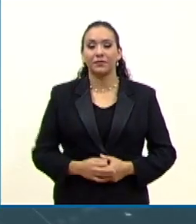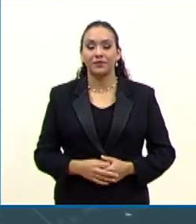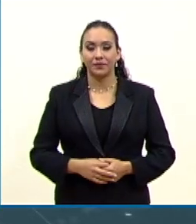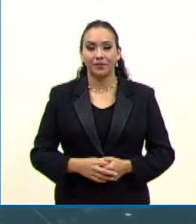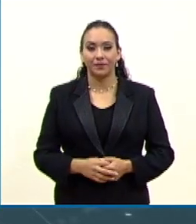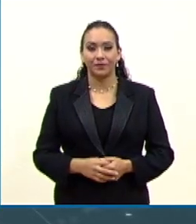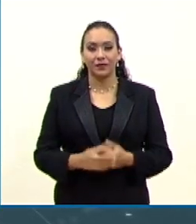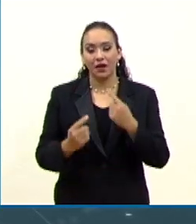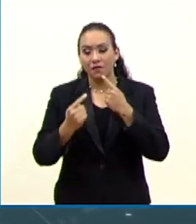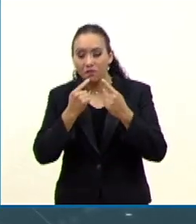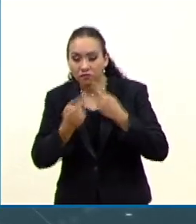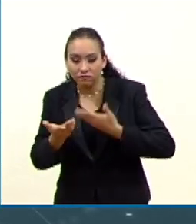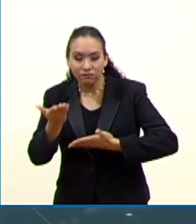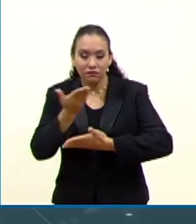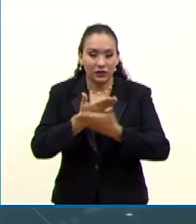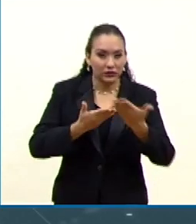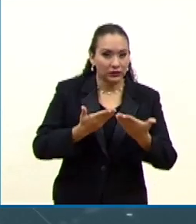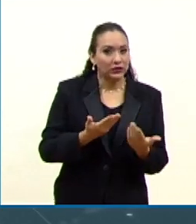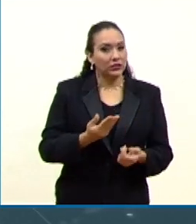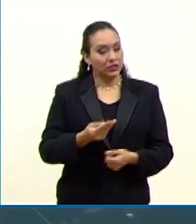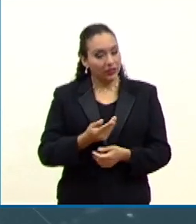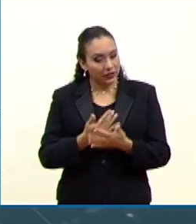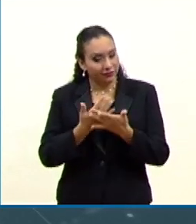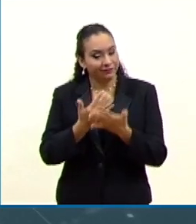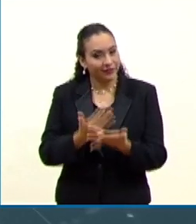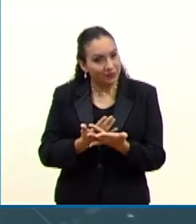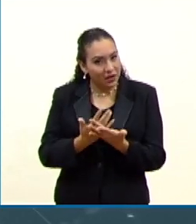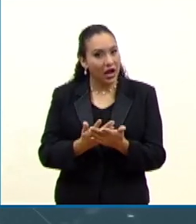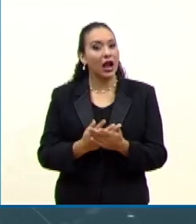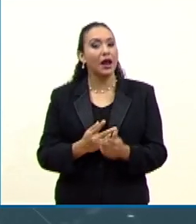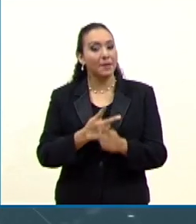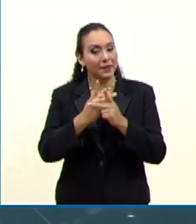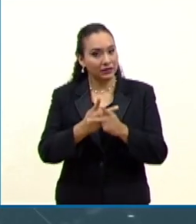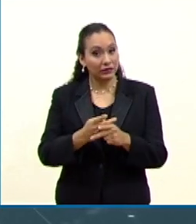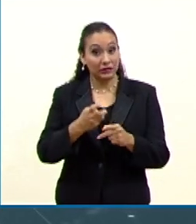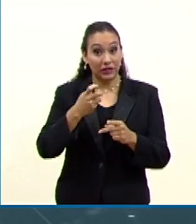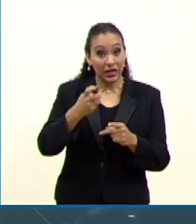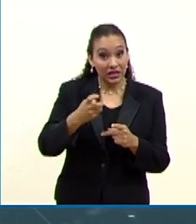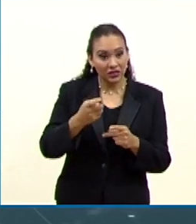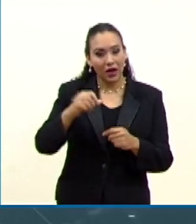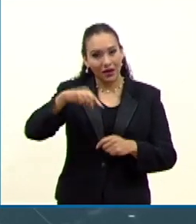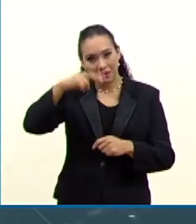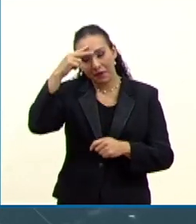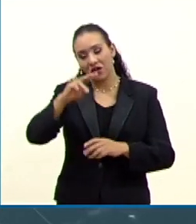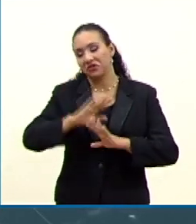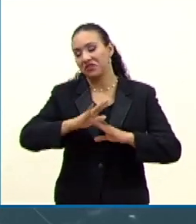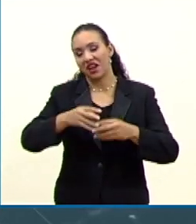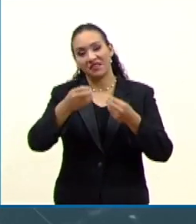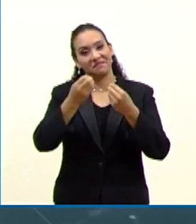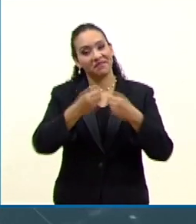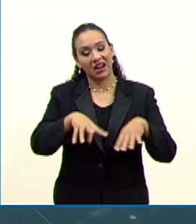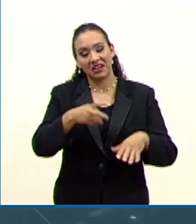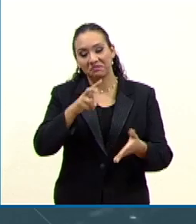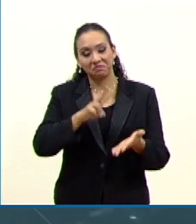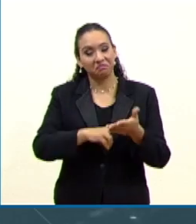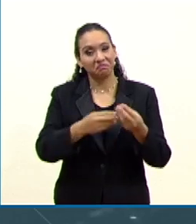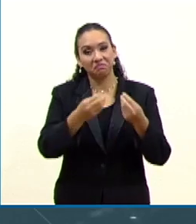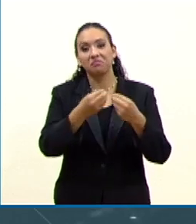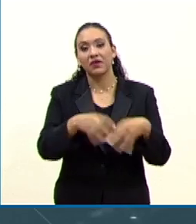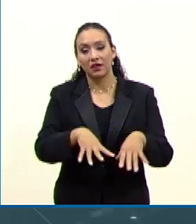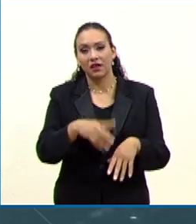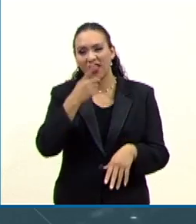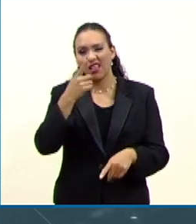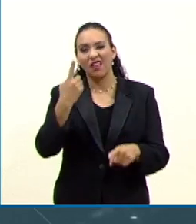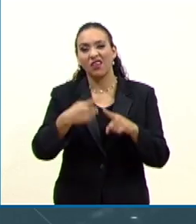El diálogo y la tolerancia, principios esenciales de la democracia, se han perdido en México, advirtió el ministro Juan